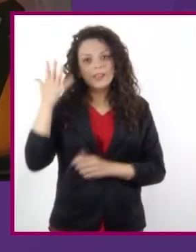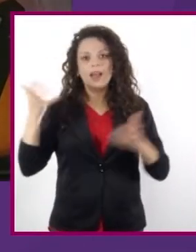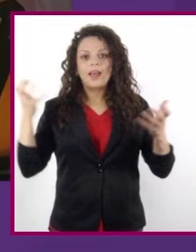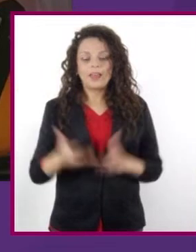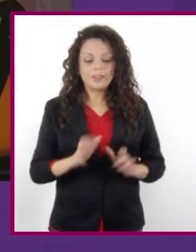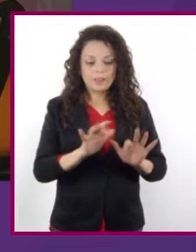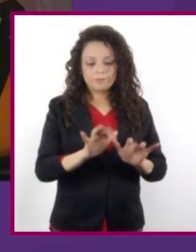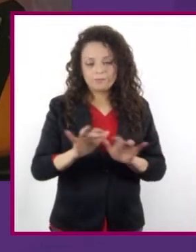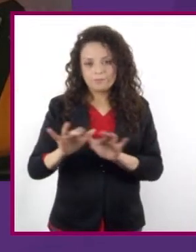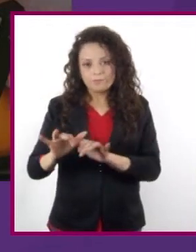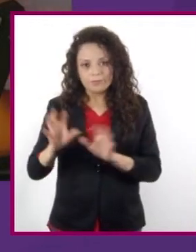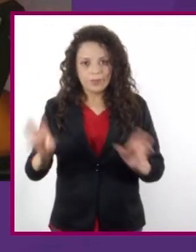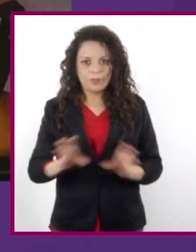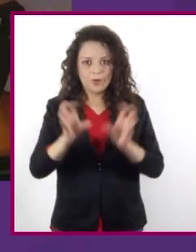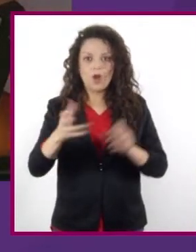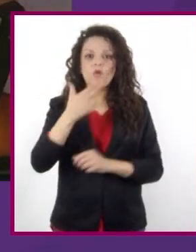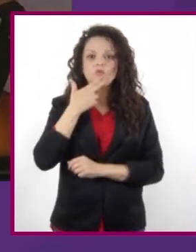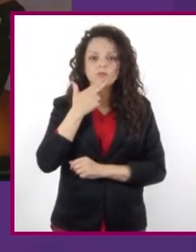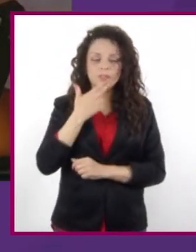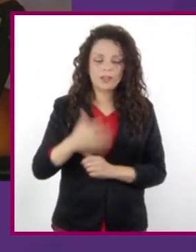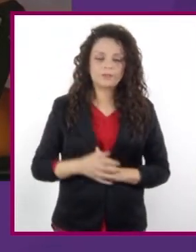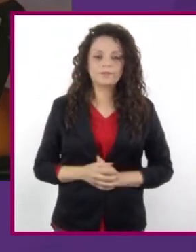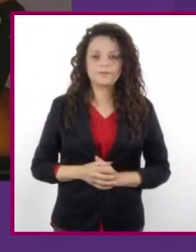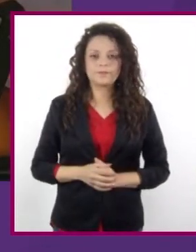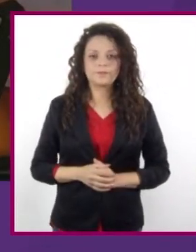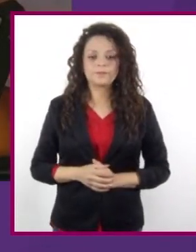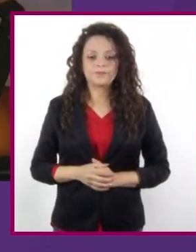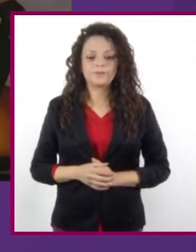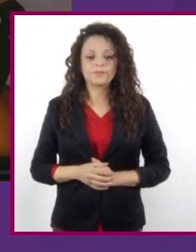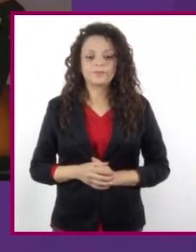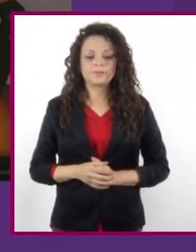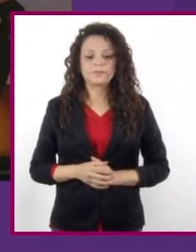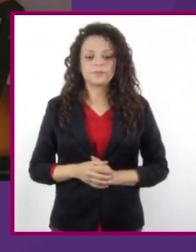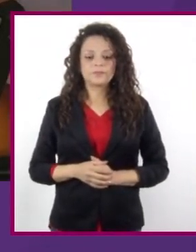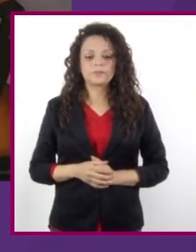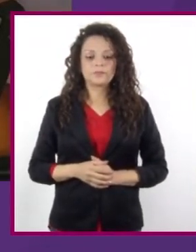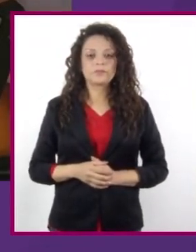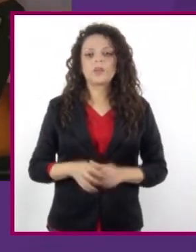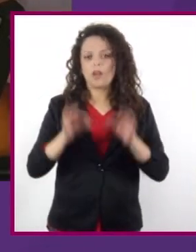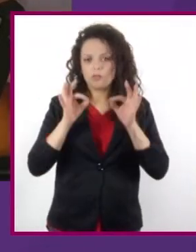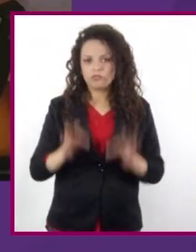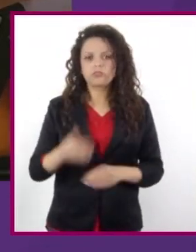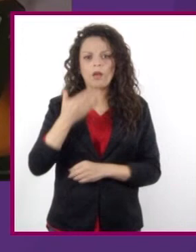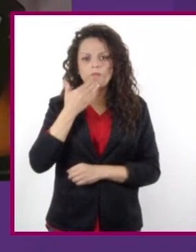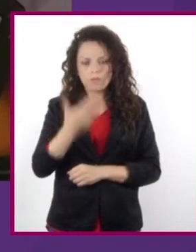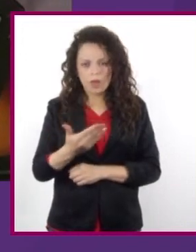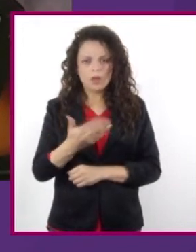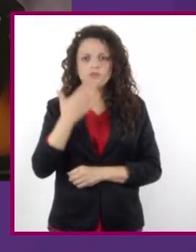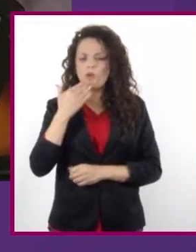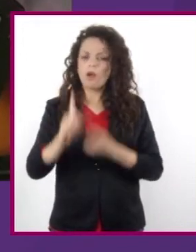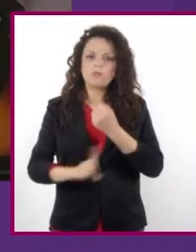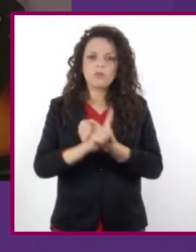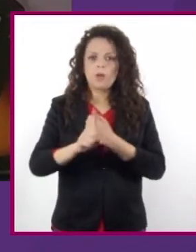que requieras, así como funcionar de una manera óptima y sin complicaciones.